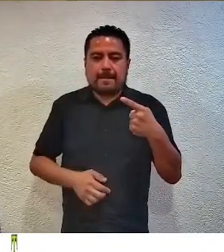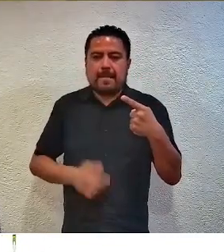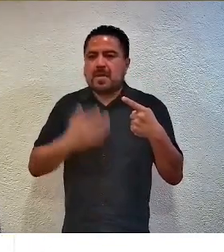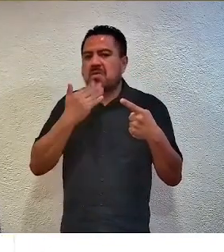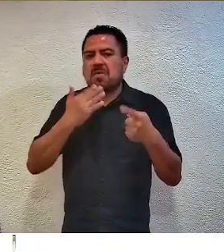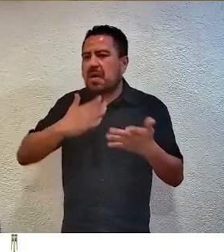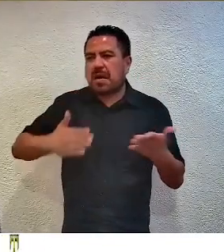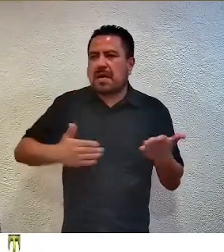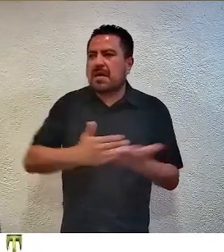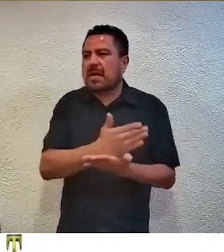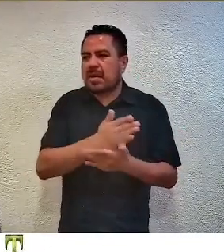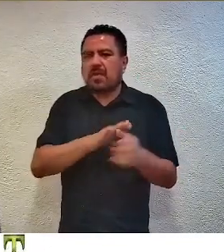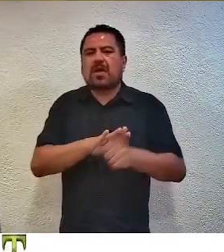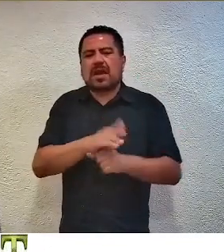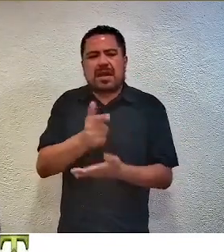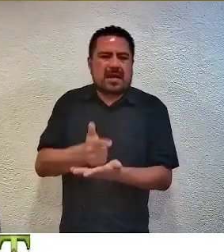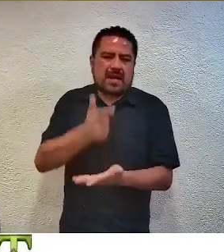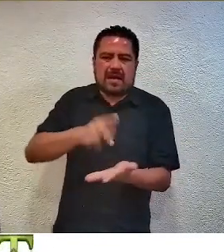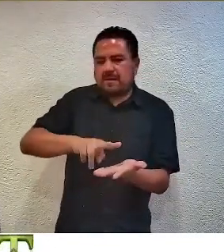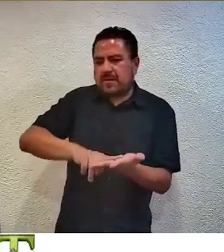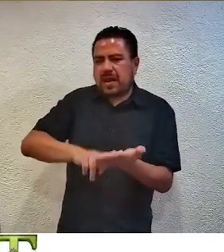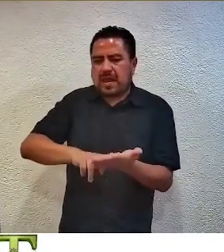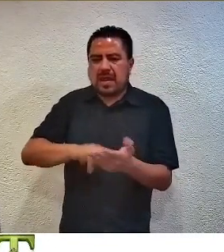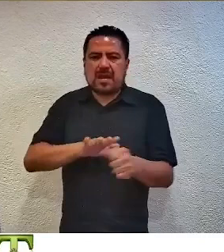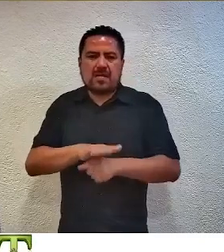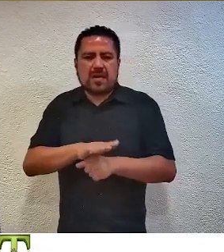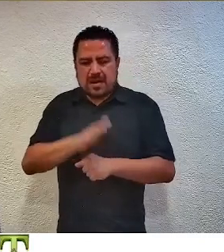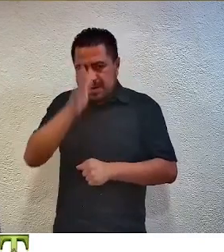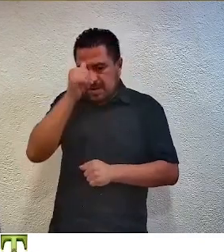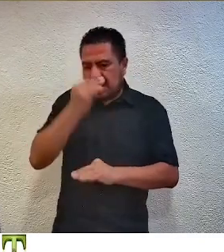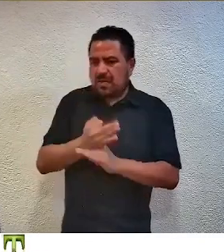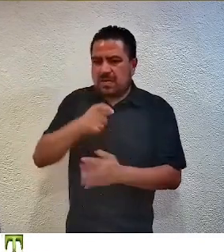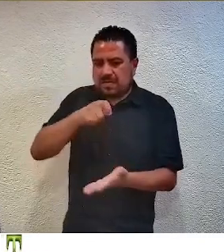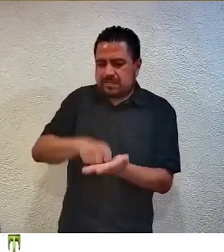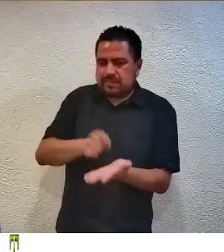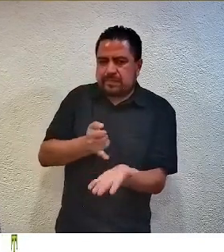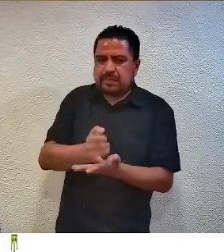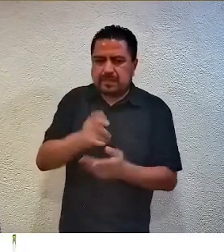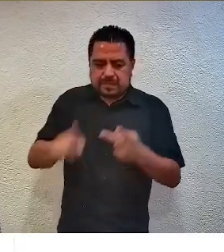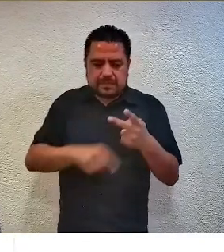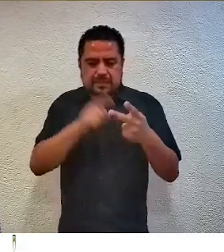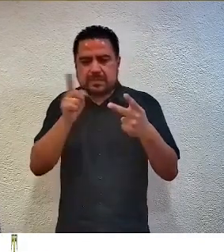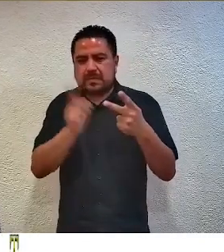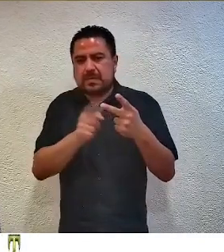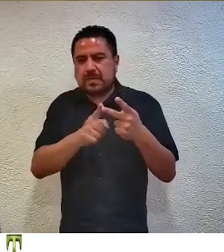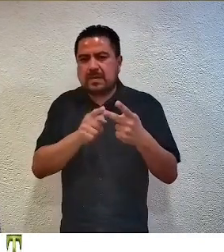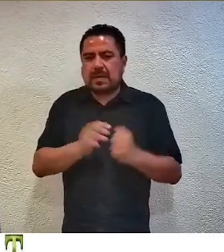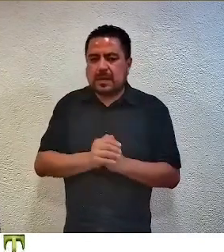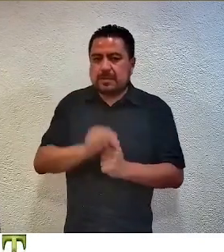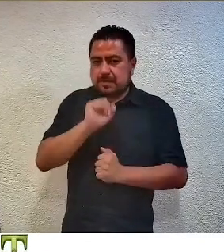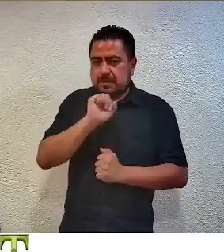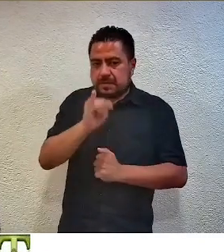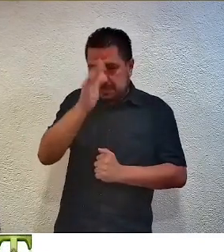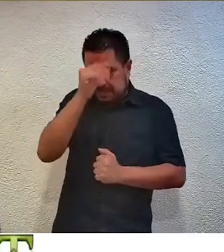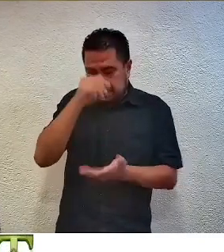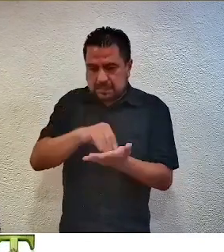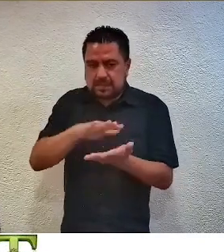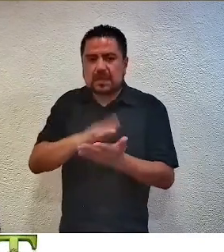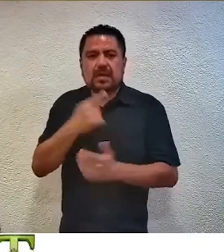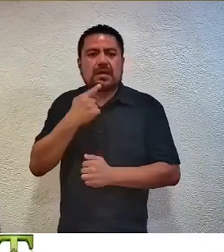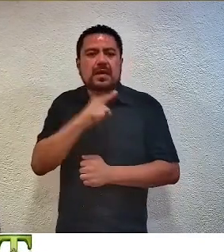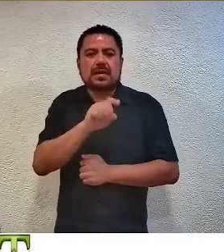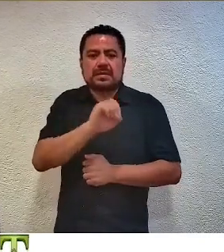infundados e inoperantes los agravios hechos valer en términos de lo expuesto en la presente sentencia. Segundo, se confirma en lo que fue materia de impugnación el